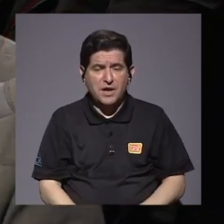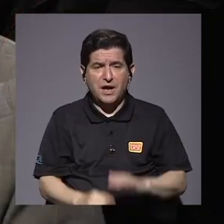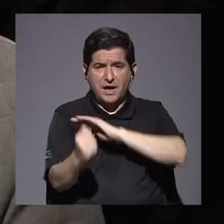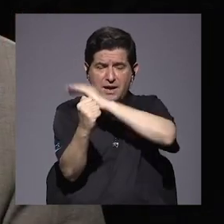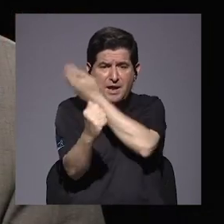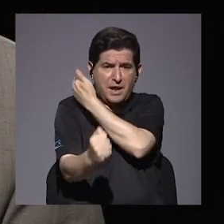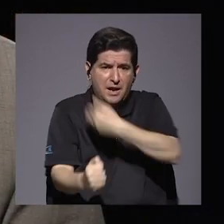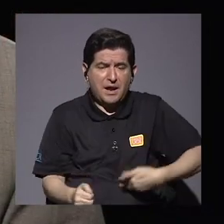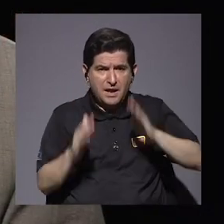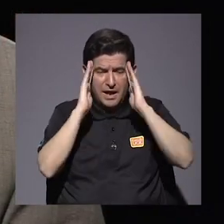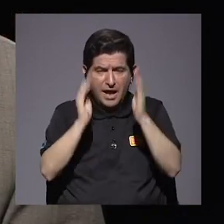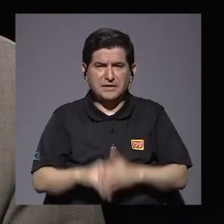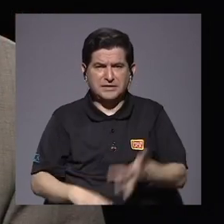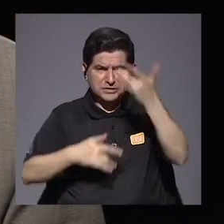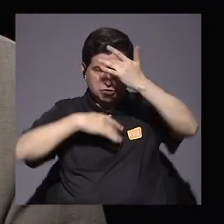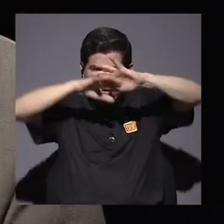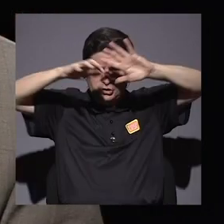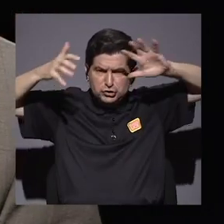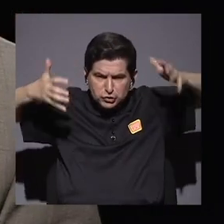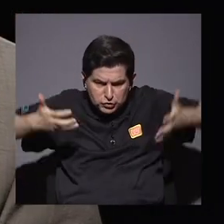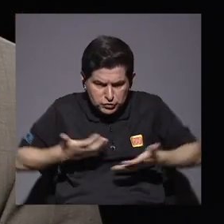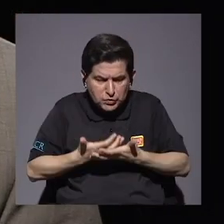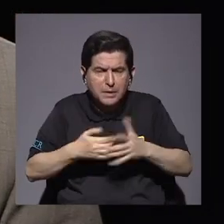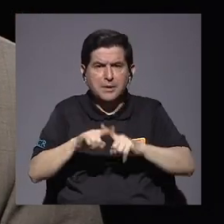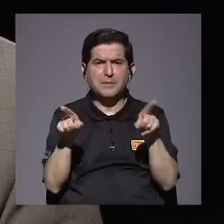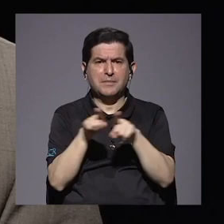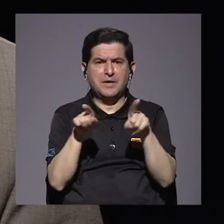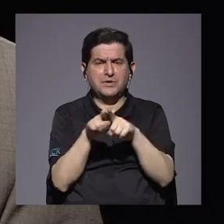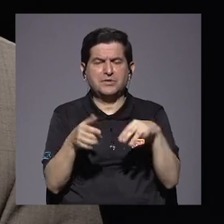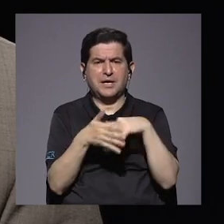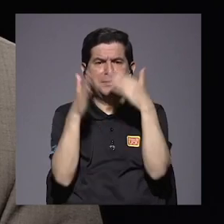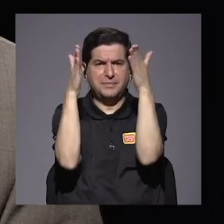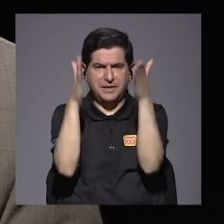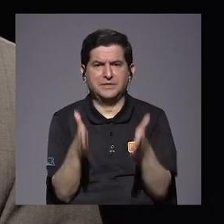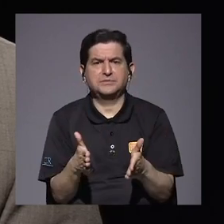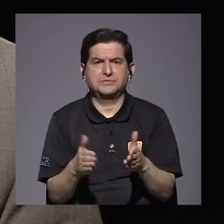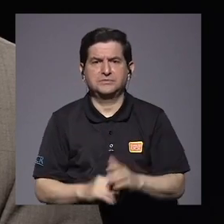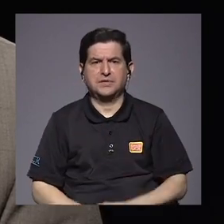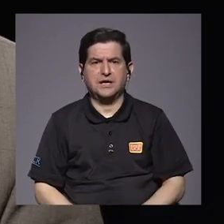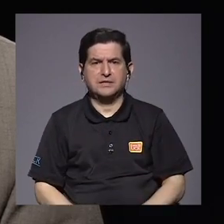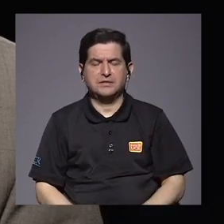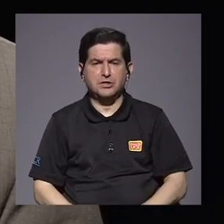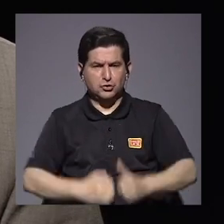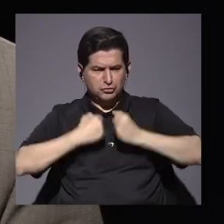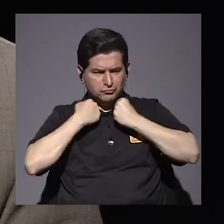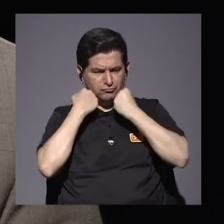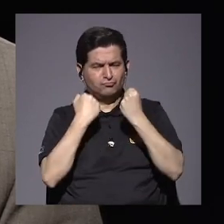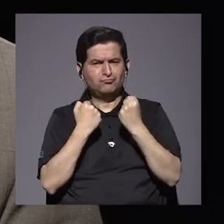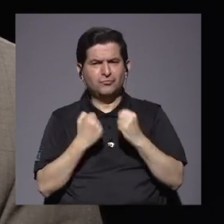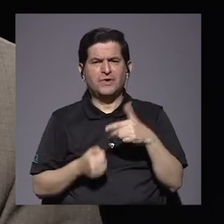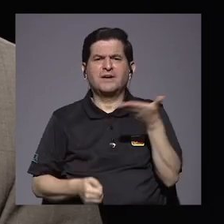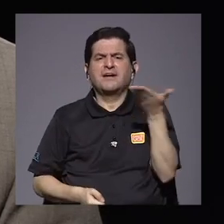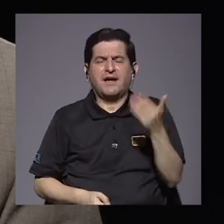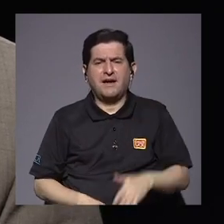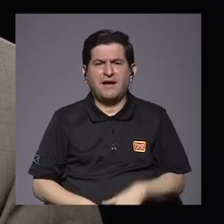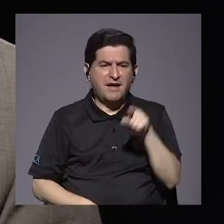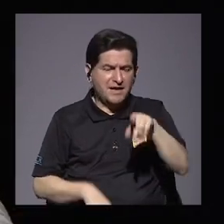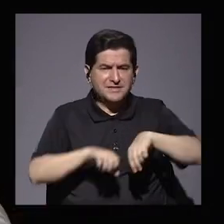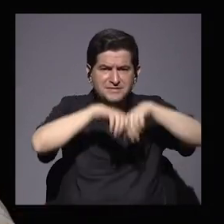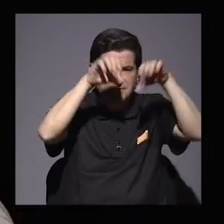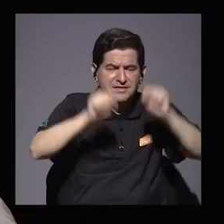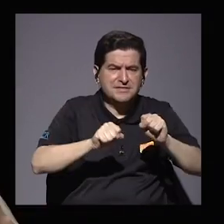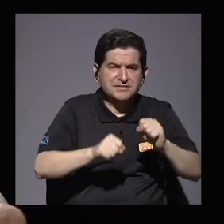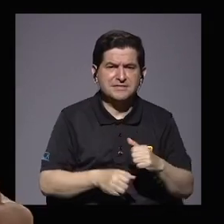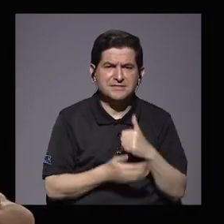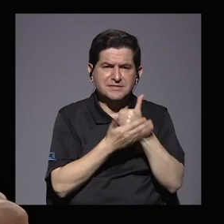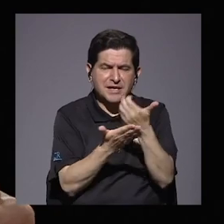en apoyar al Poder Ejecutivo en la atención de la pandemia, pero sobre todo apoyar a nuestros estudiantes fortaleciendo el sistema de becas. Ahora que usted